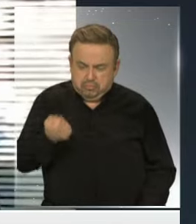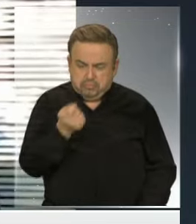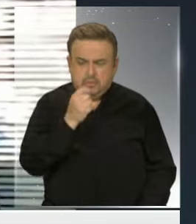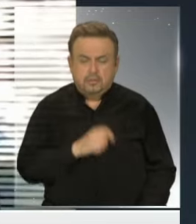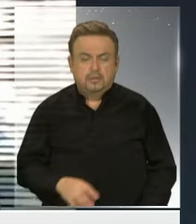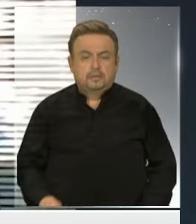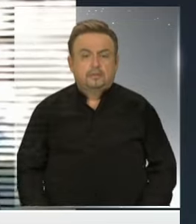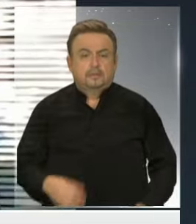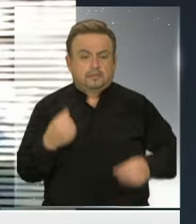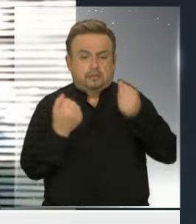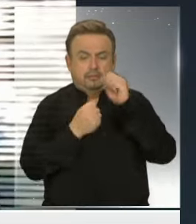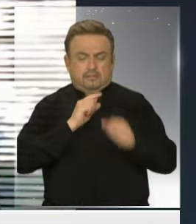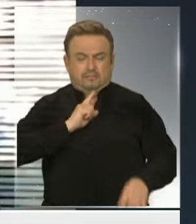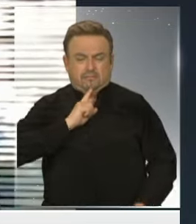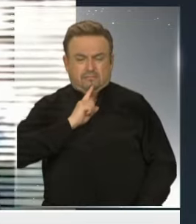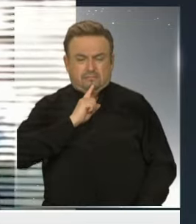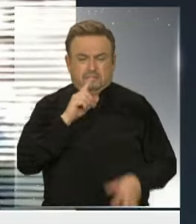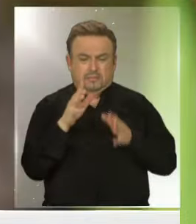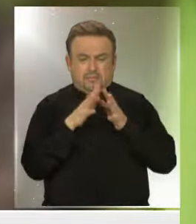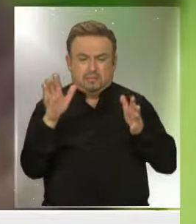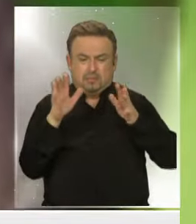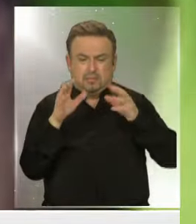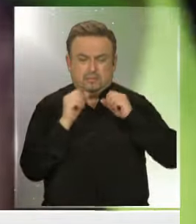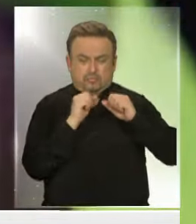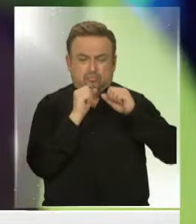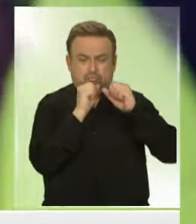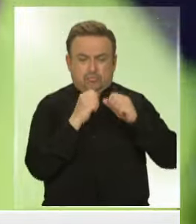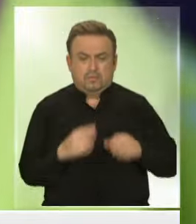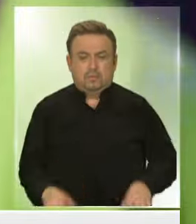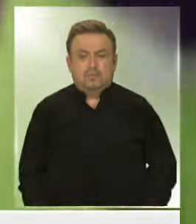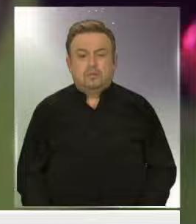y tienen un poder de fuego.